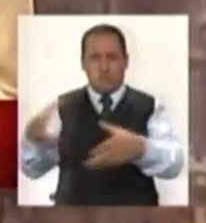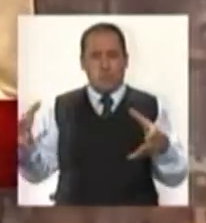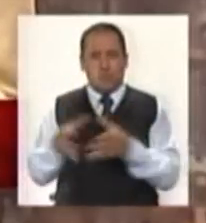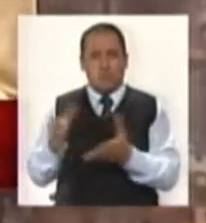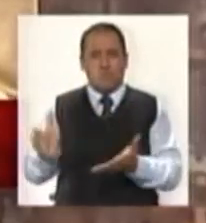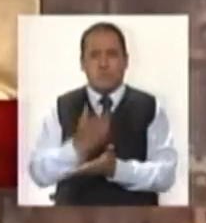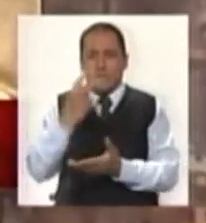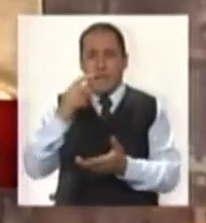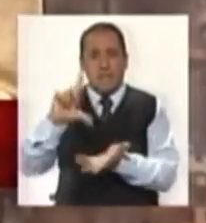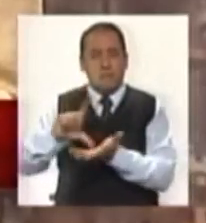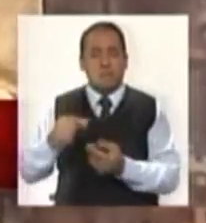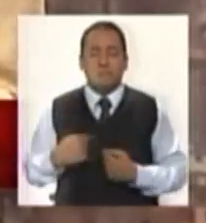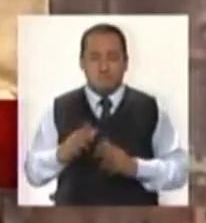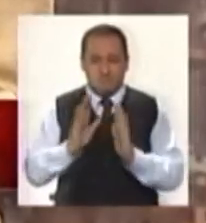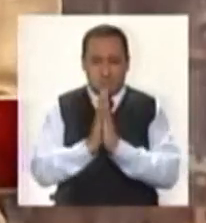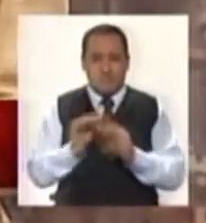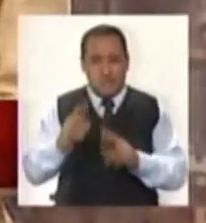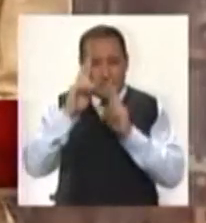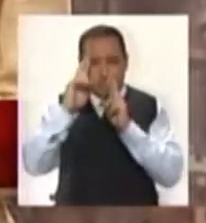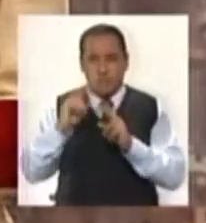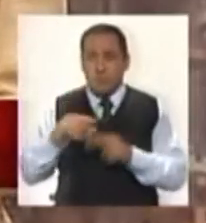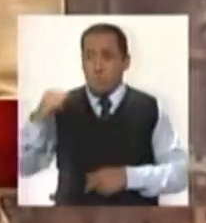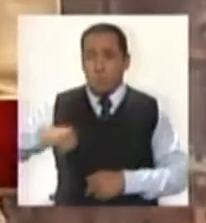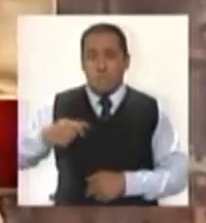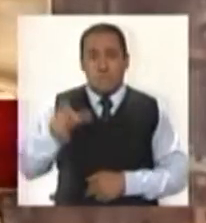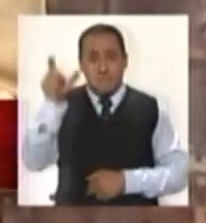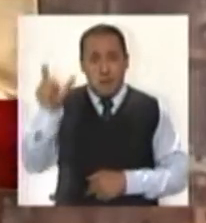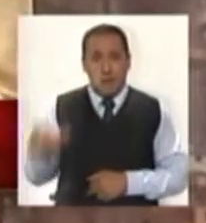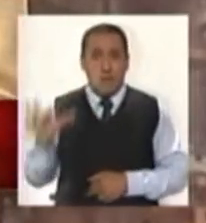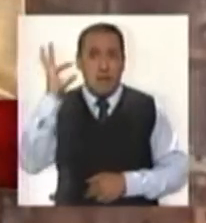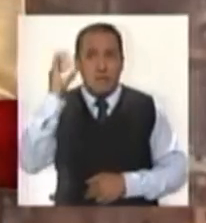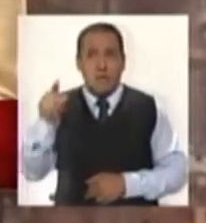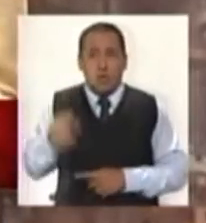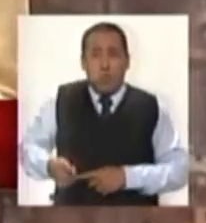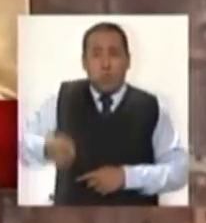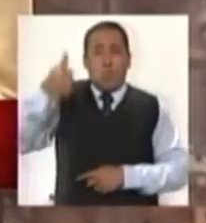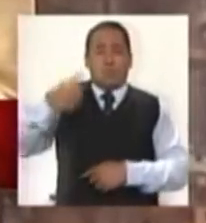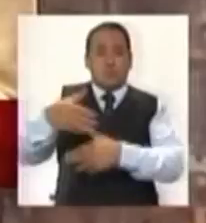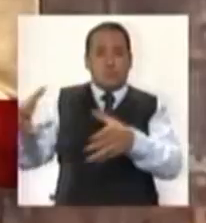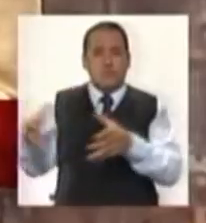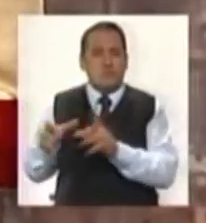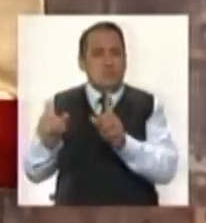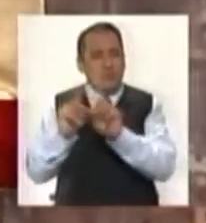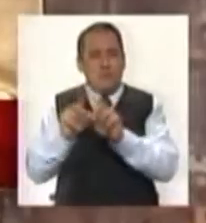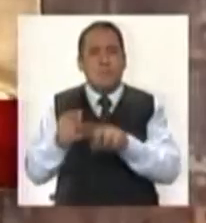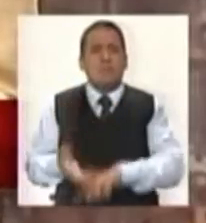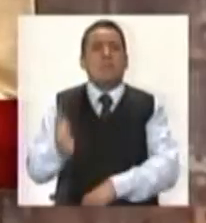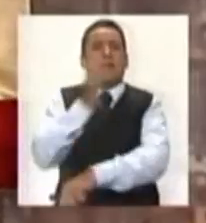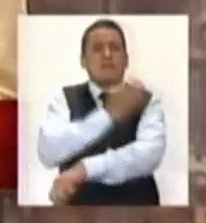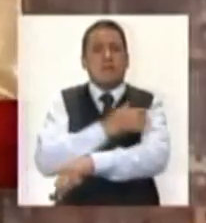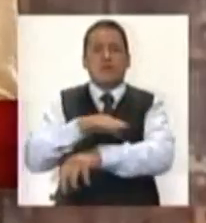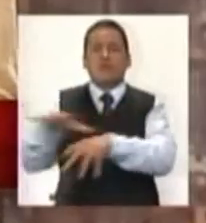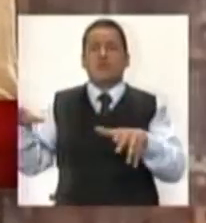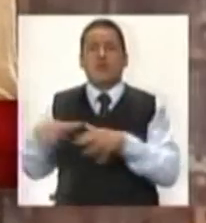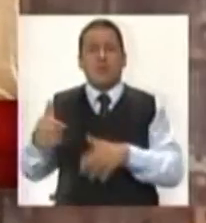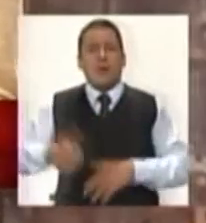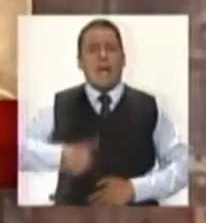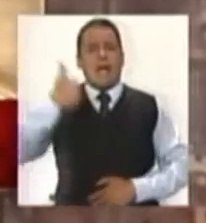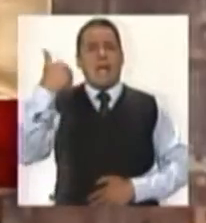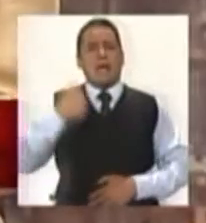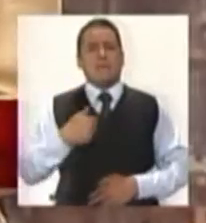Con el debido respeto, el municipio no es la señora Villarán y sus regidores. Ya se acabó el tiempo de los señores feudales o de